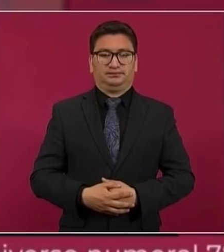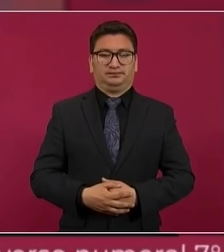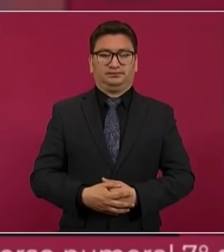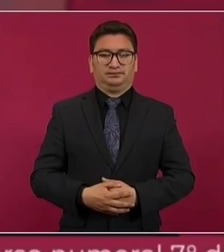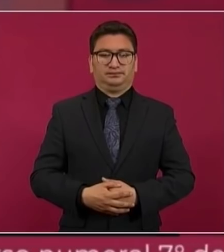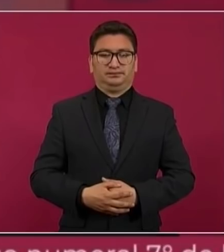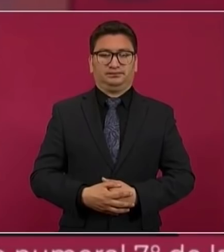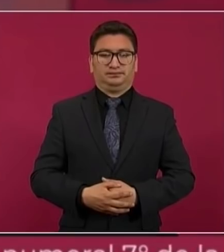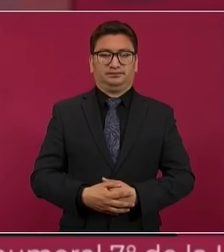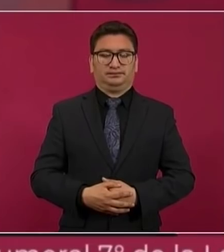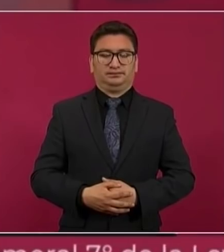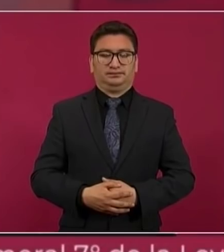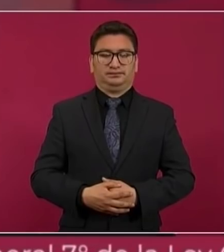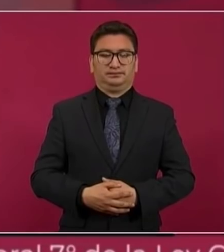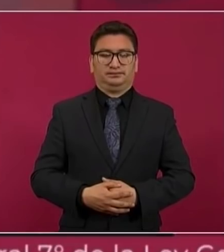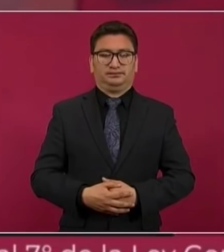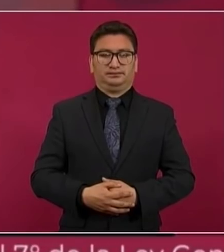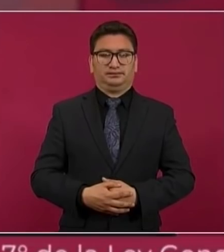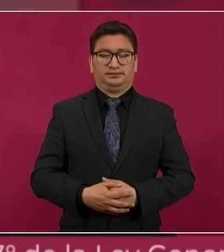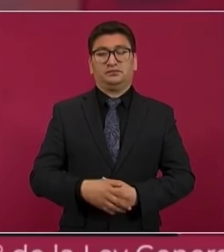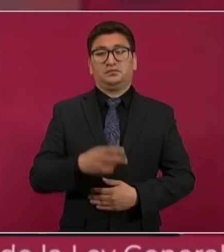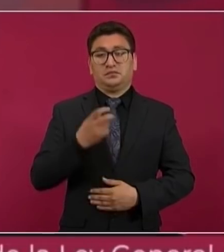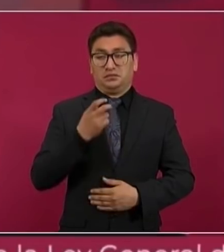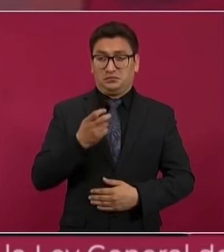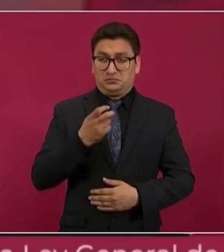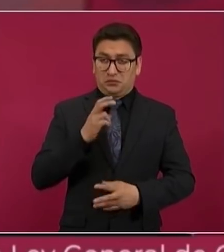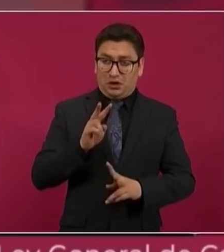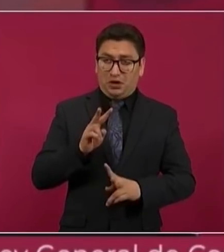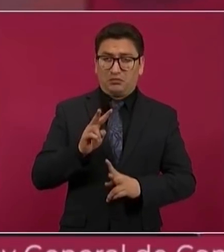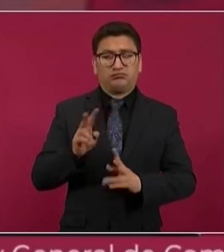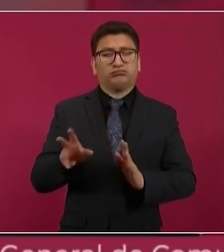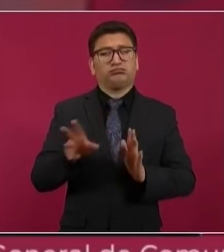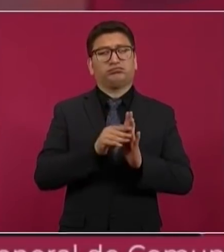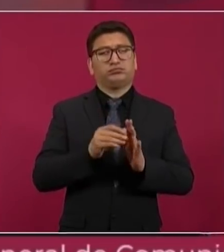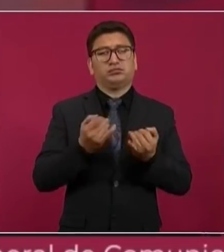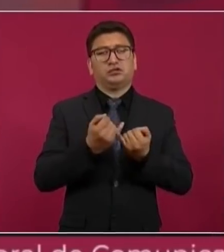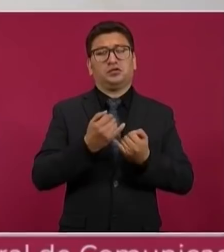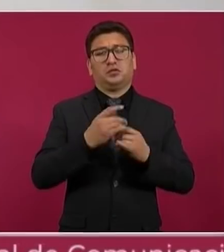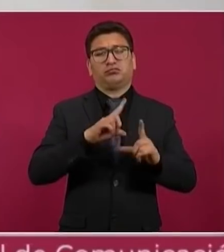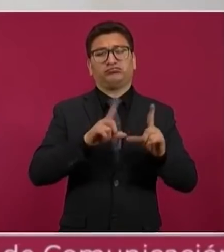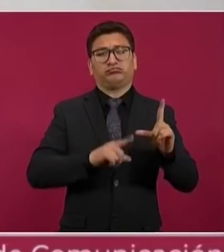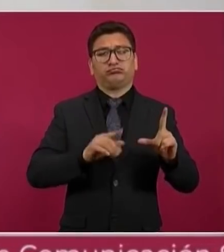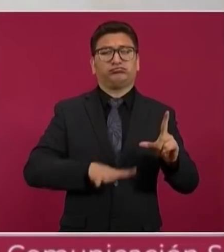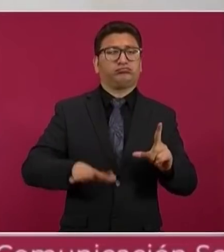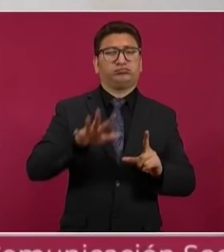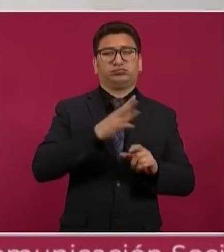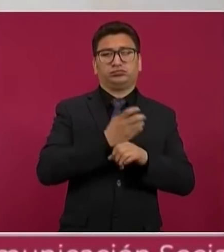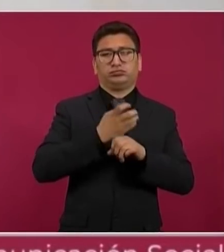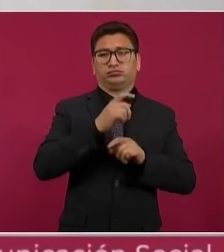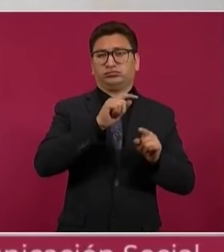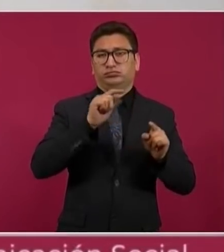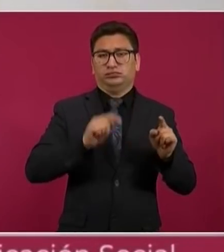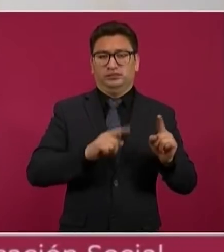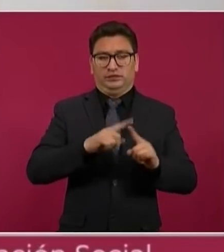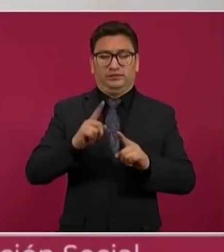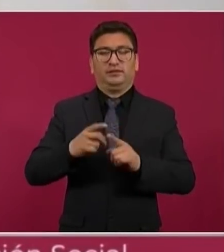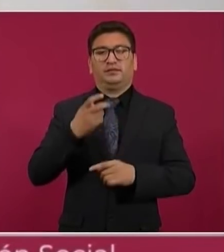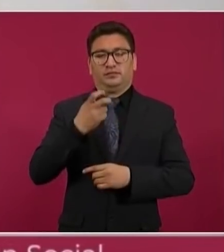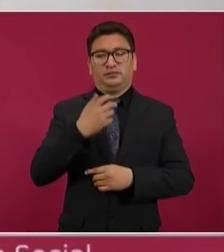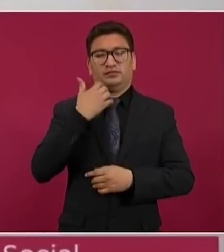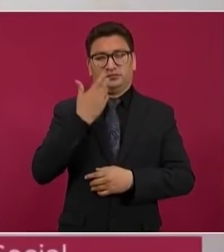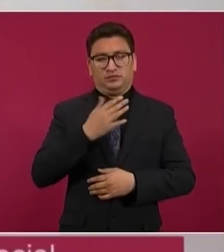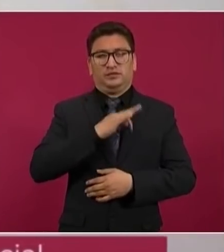Y esto se reprodujo a nivel nacional. Quiero también felicitar y